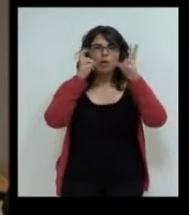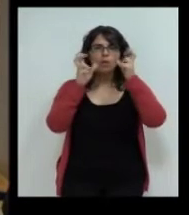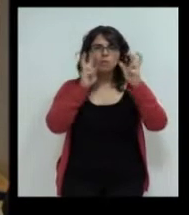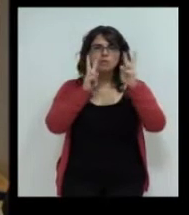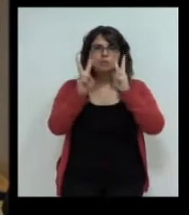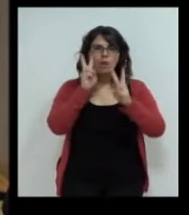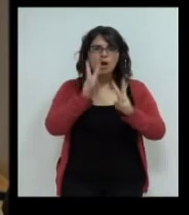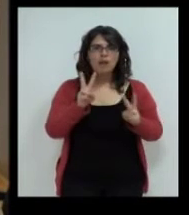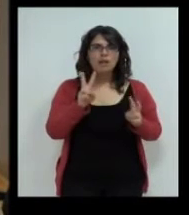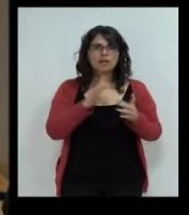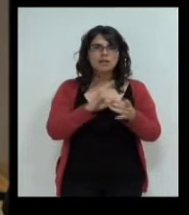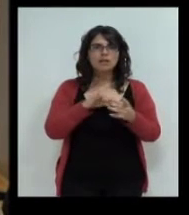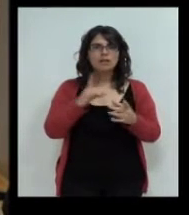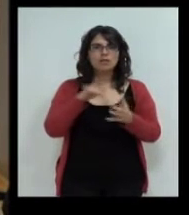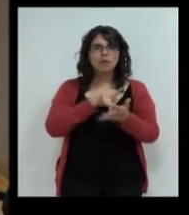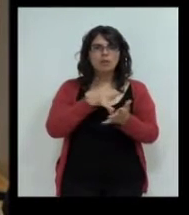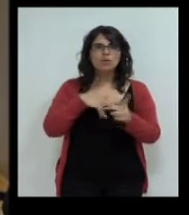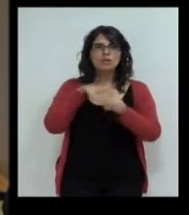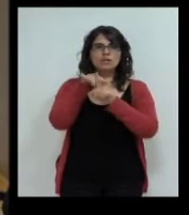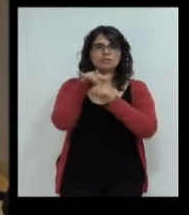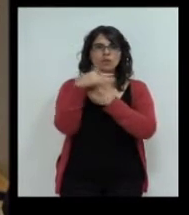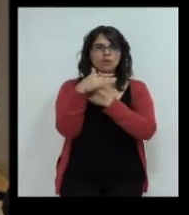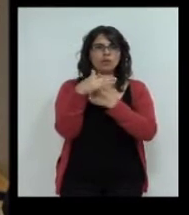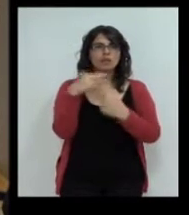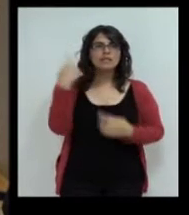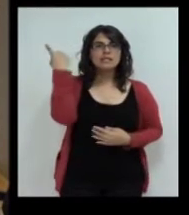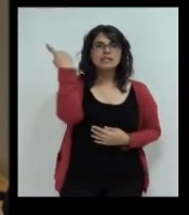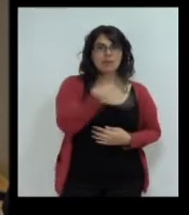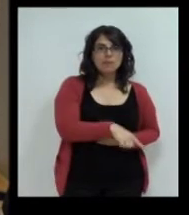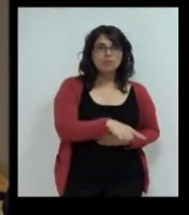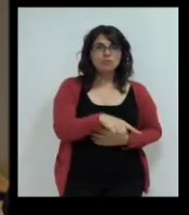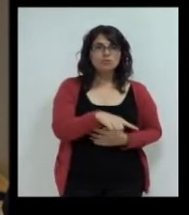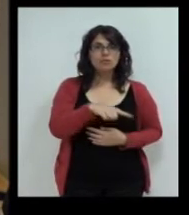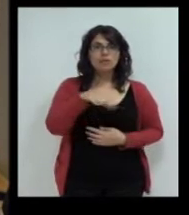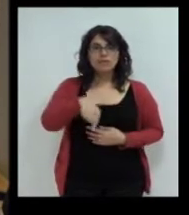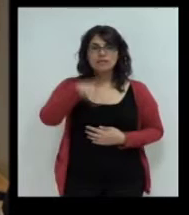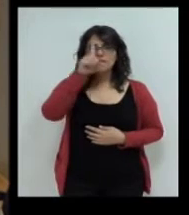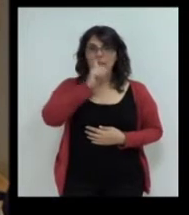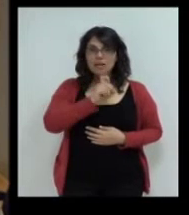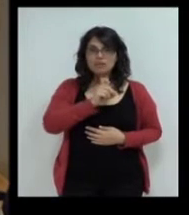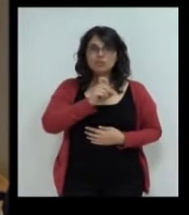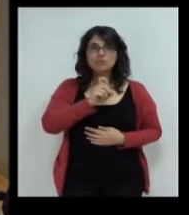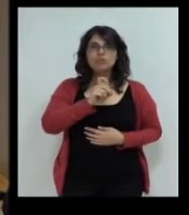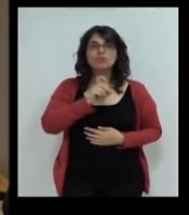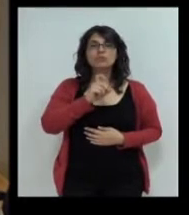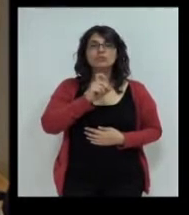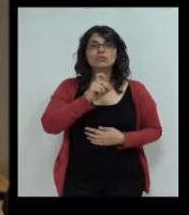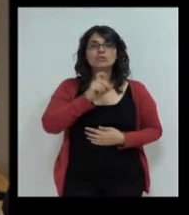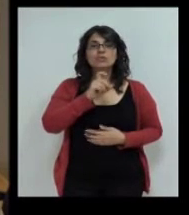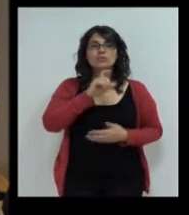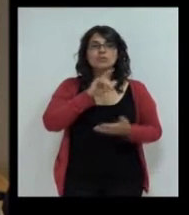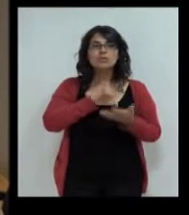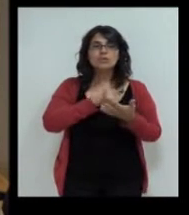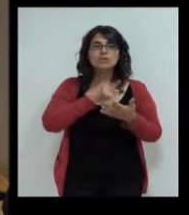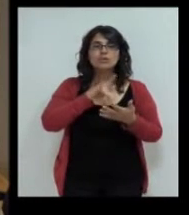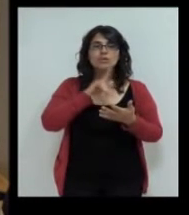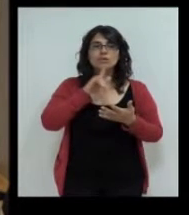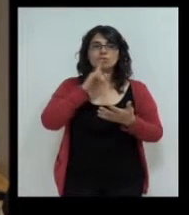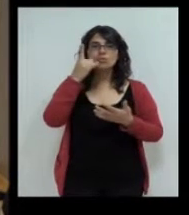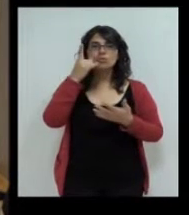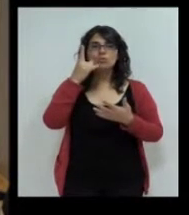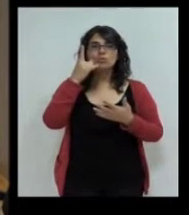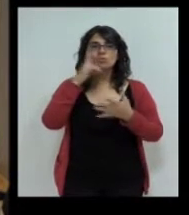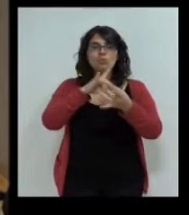llevado a una situación que todos sabemos que a final de este año pues será la que comentabas hace un momento, Ángel, ¿no? De una serie